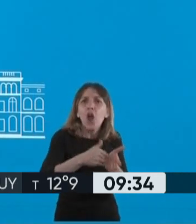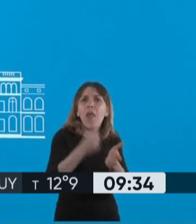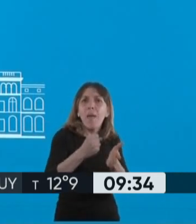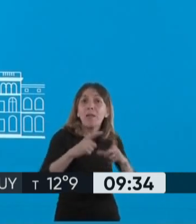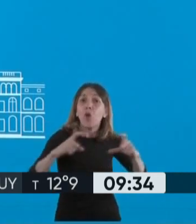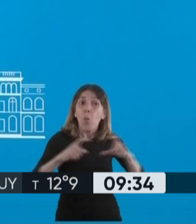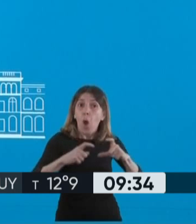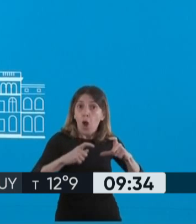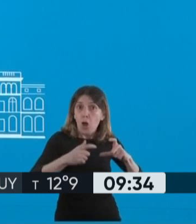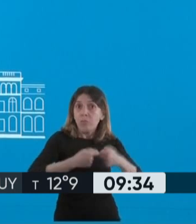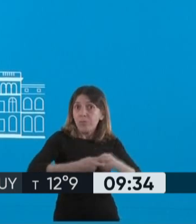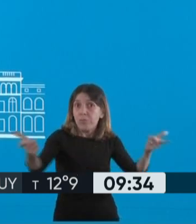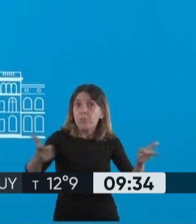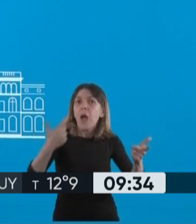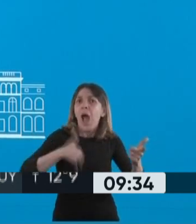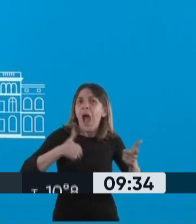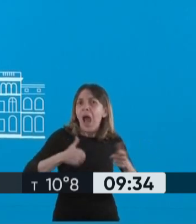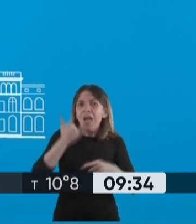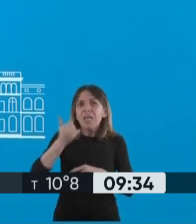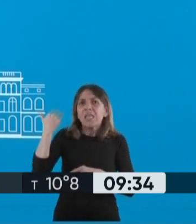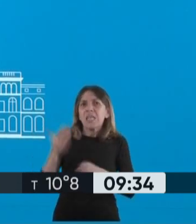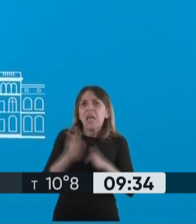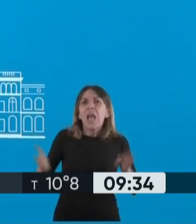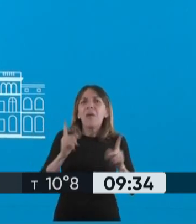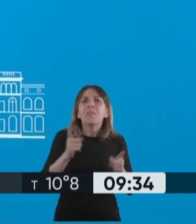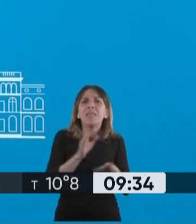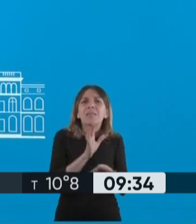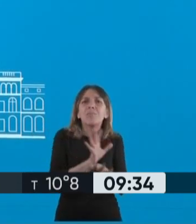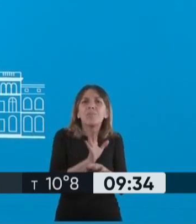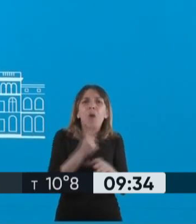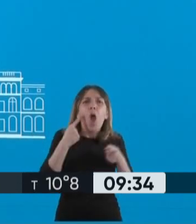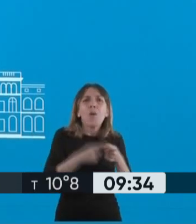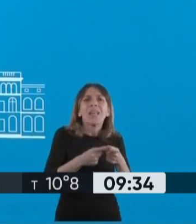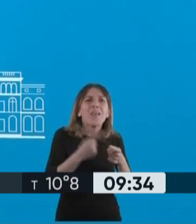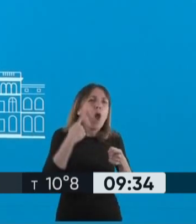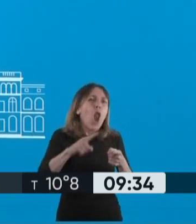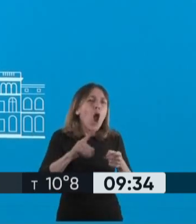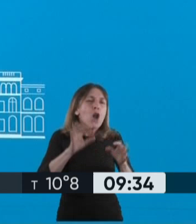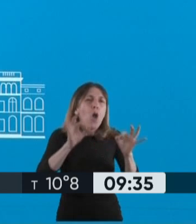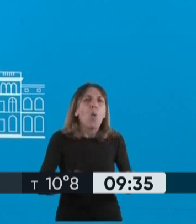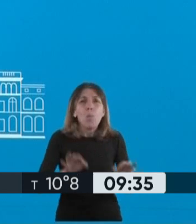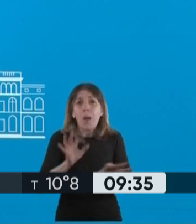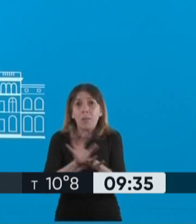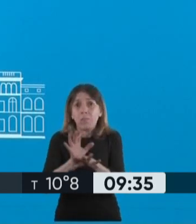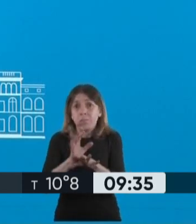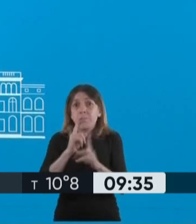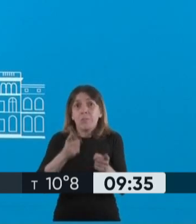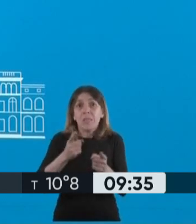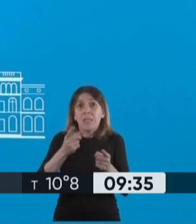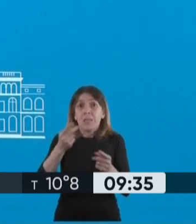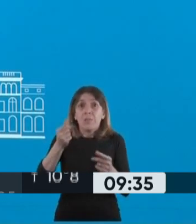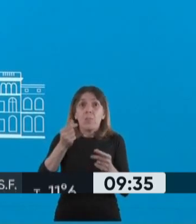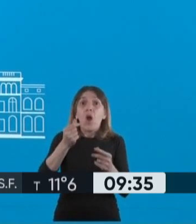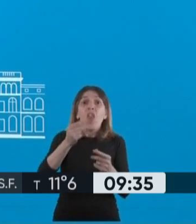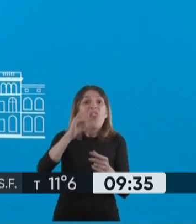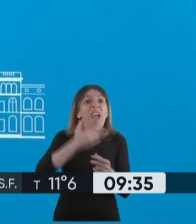en el cual Argentina sobrecumplió las metas que se había puesto y con un déficit de 0.15, con lo